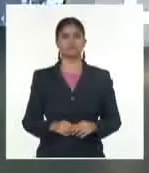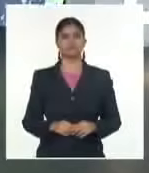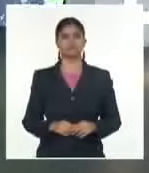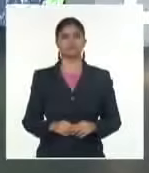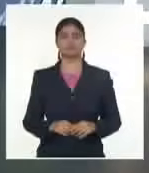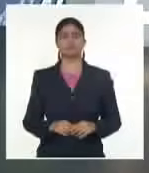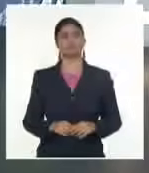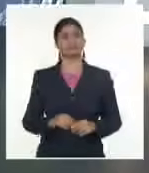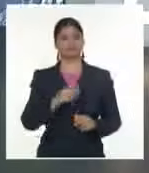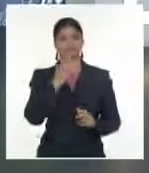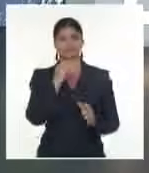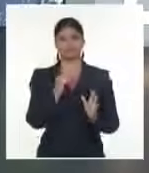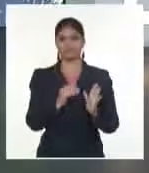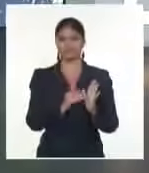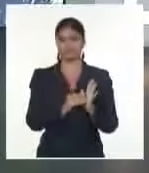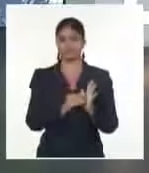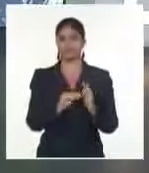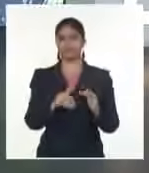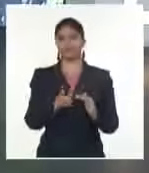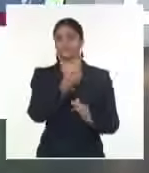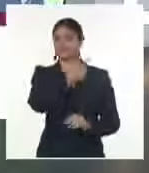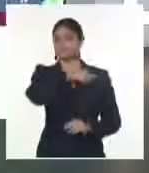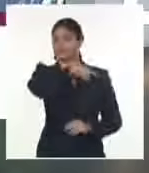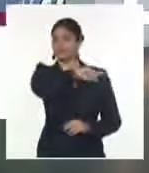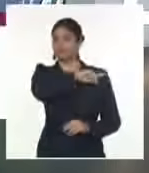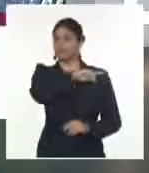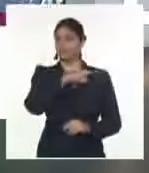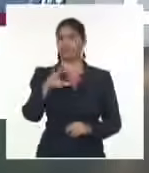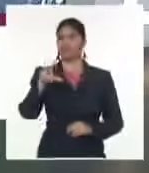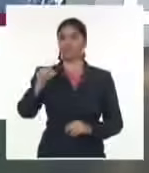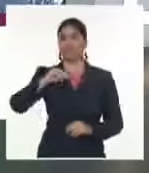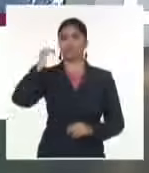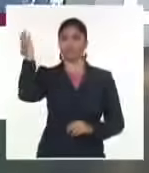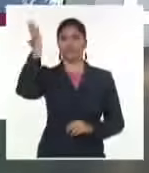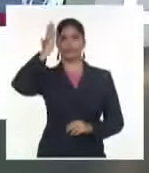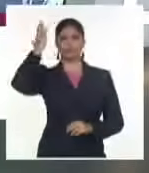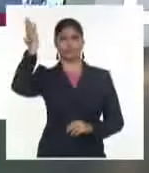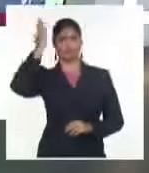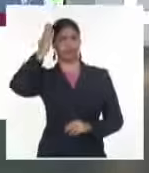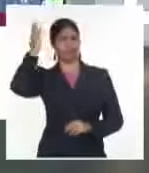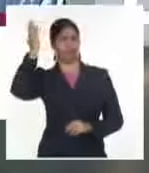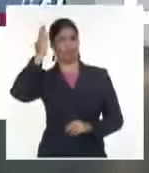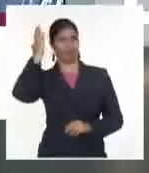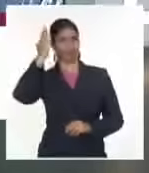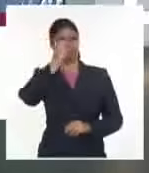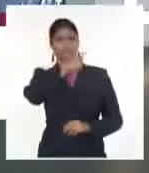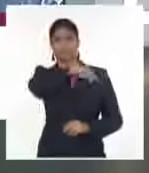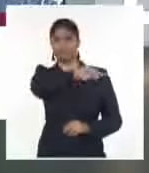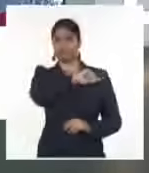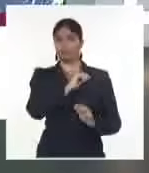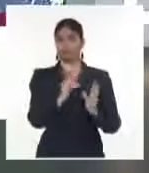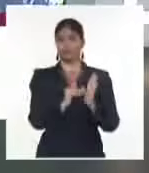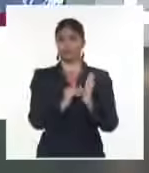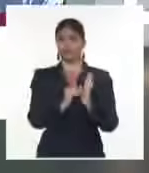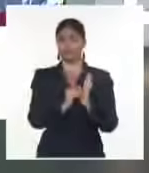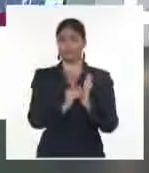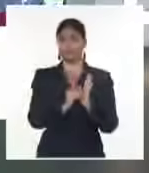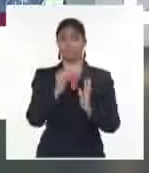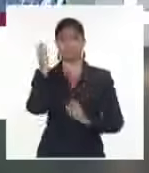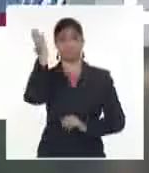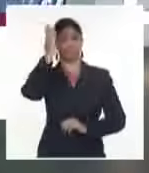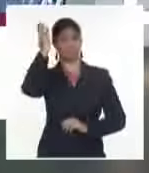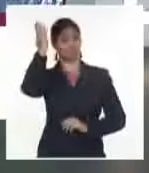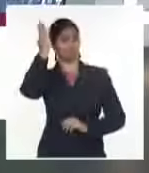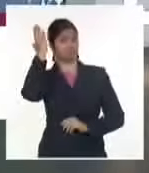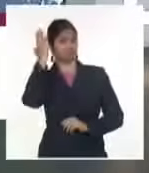Buenas tardes. Desde la jornada de ayer tenemos un nuevo ciclón tropical en el Atlántico. En la tarde se formó la depresión tropical 2, ya en horas de la noche